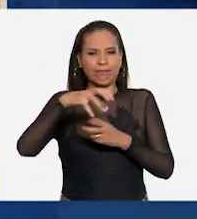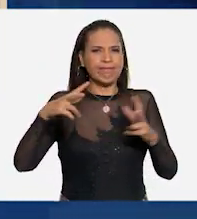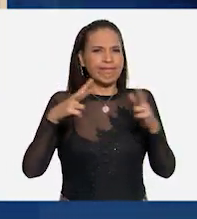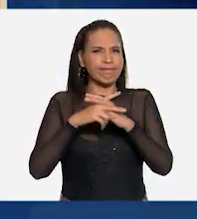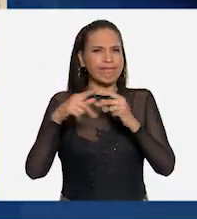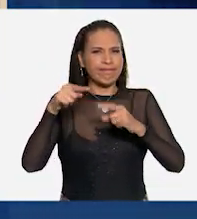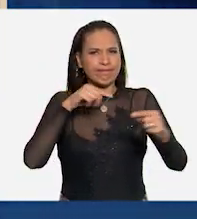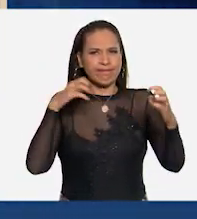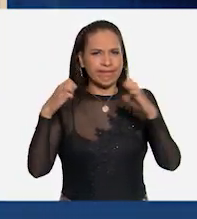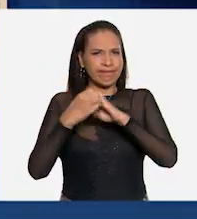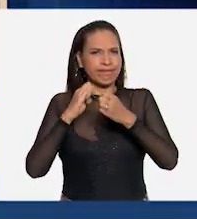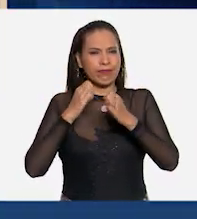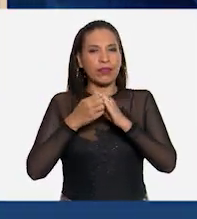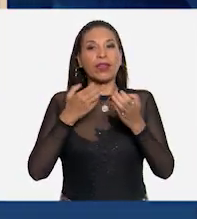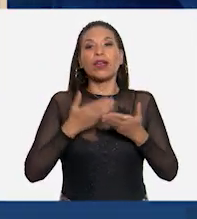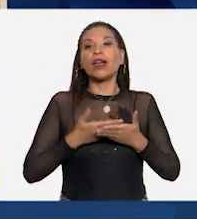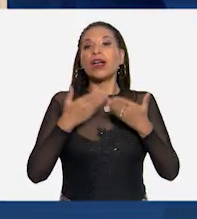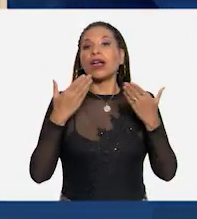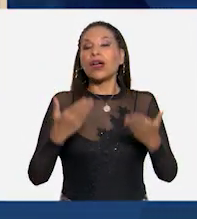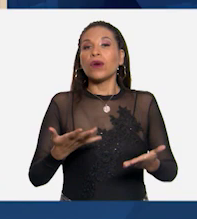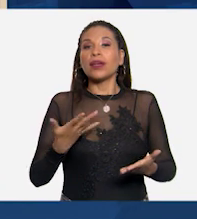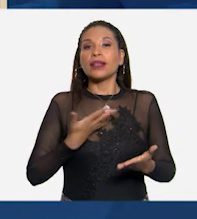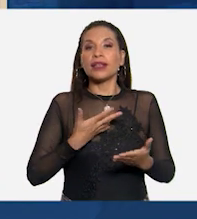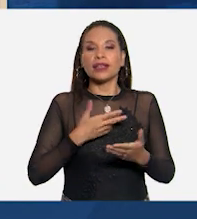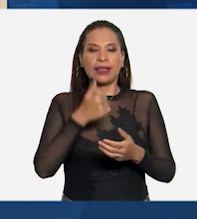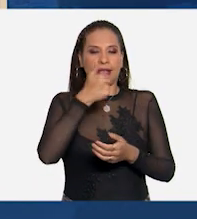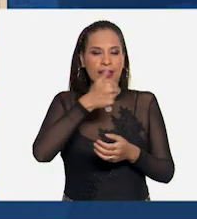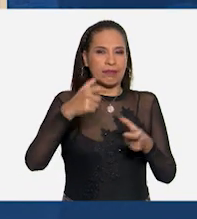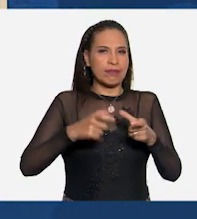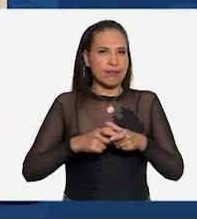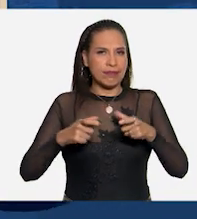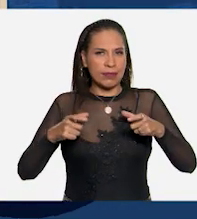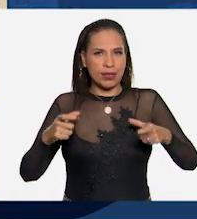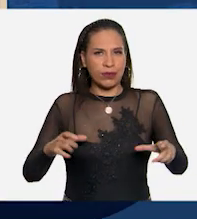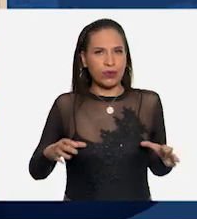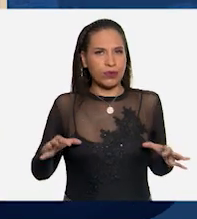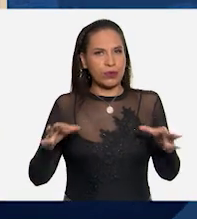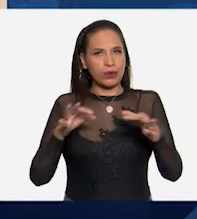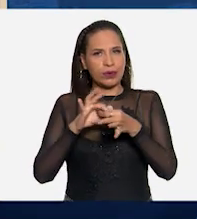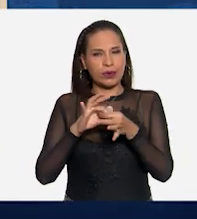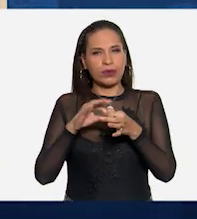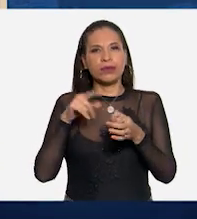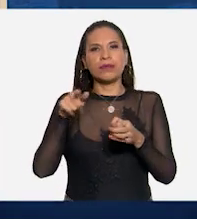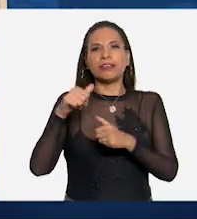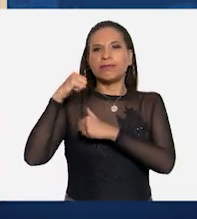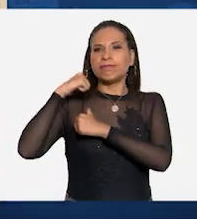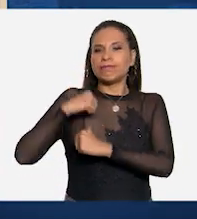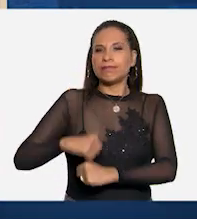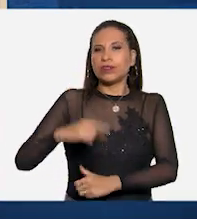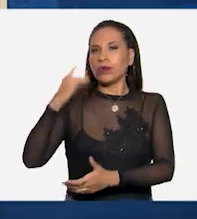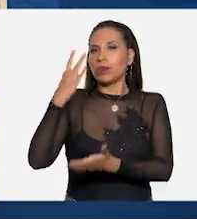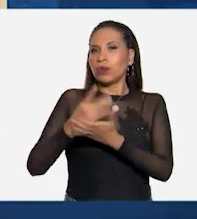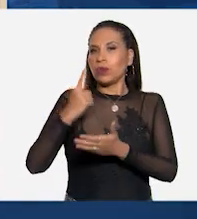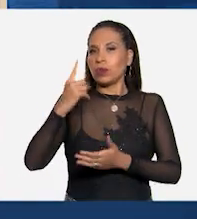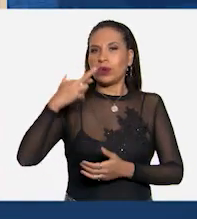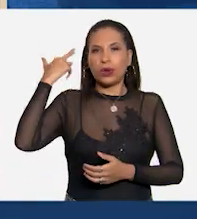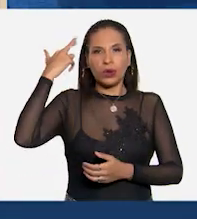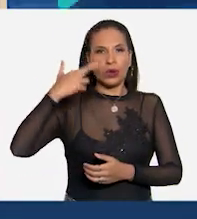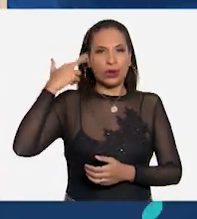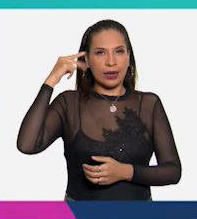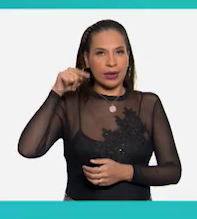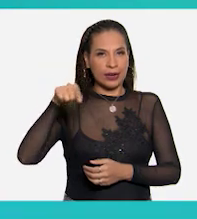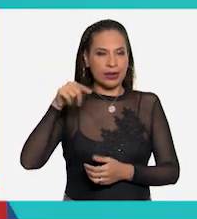entre sí, sino ahora estados cada vez más grandes y unificados bajo la figura de un solo rey o